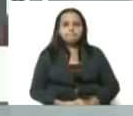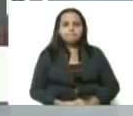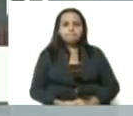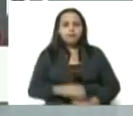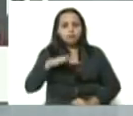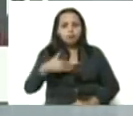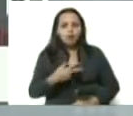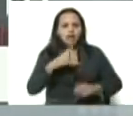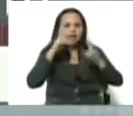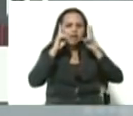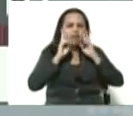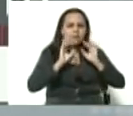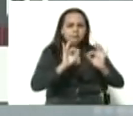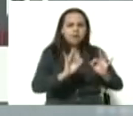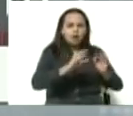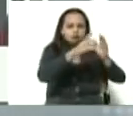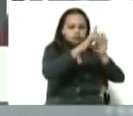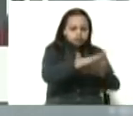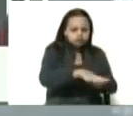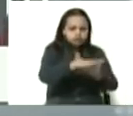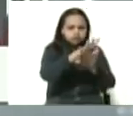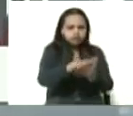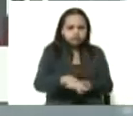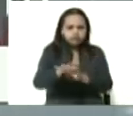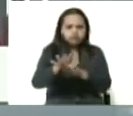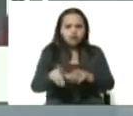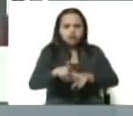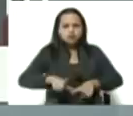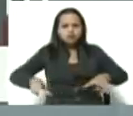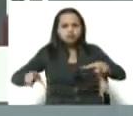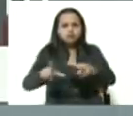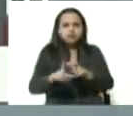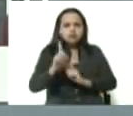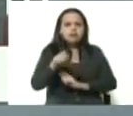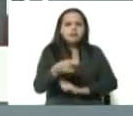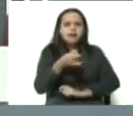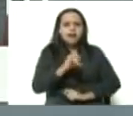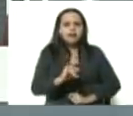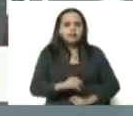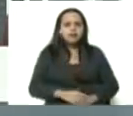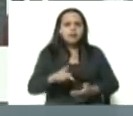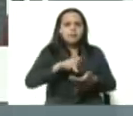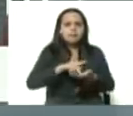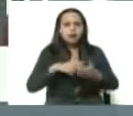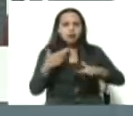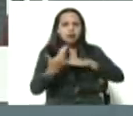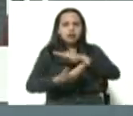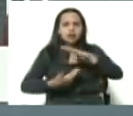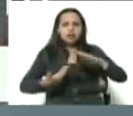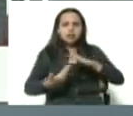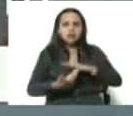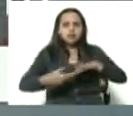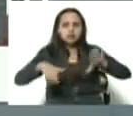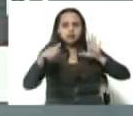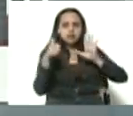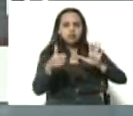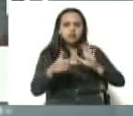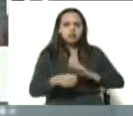desinfectar espacios comunes de la población. Luego tenemos en la parroquia de Creo 6